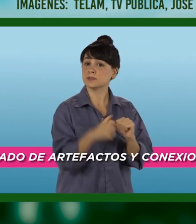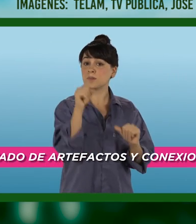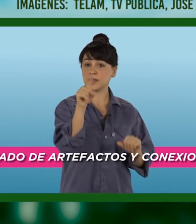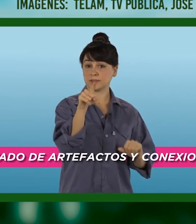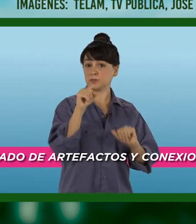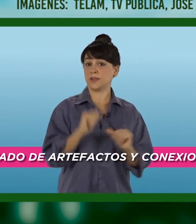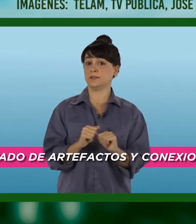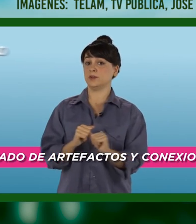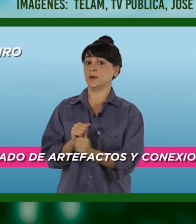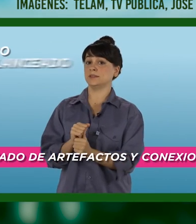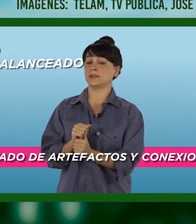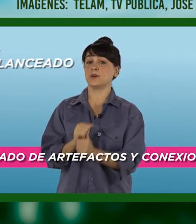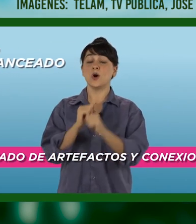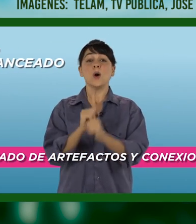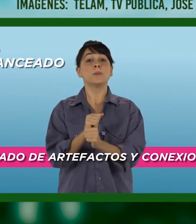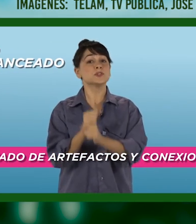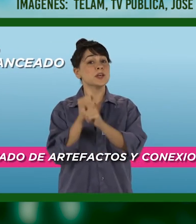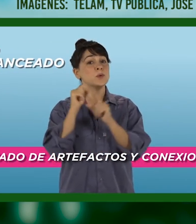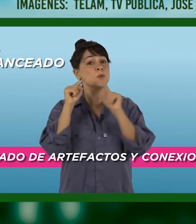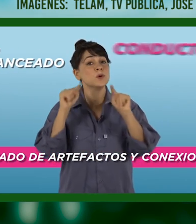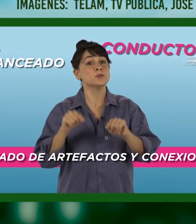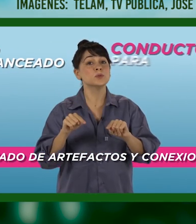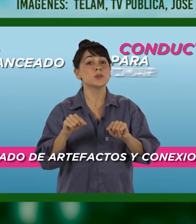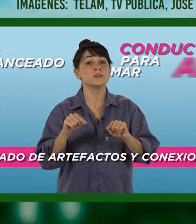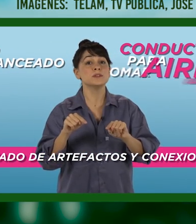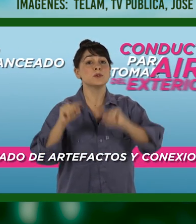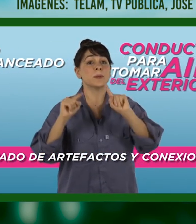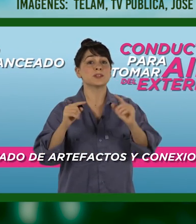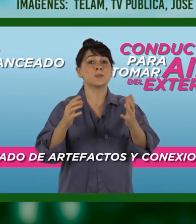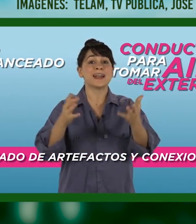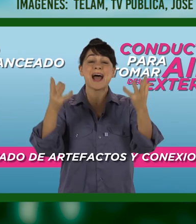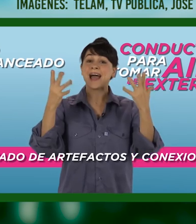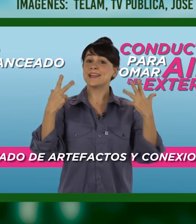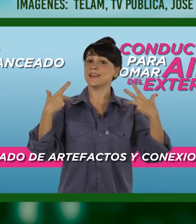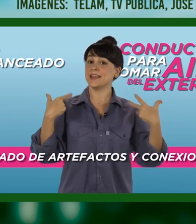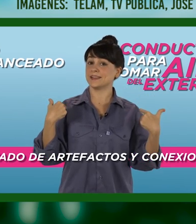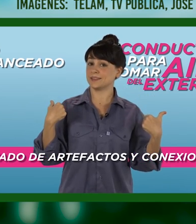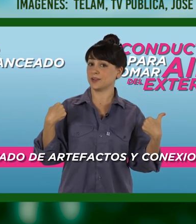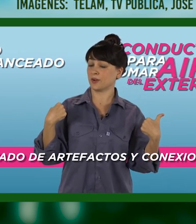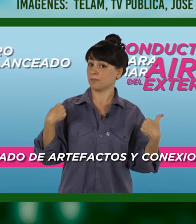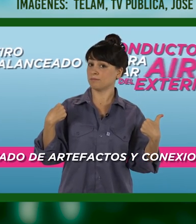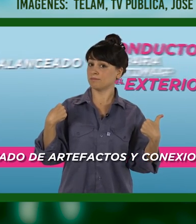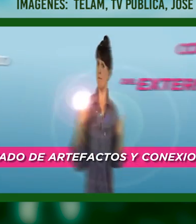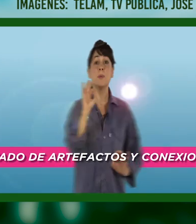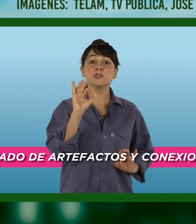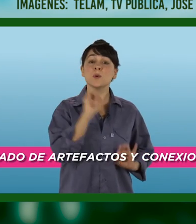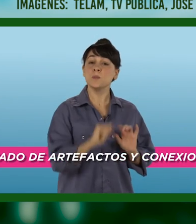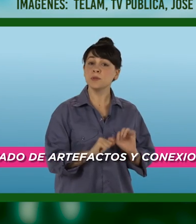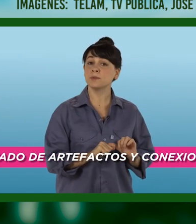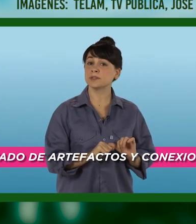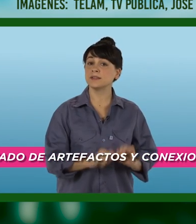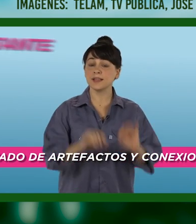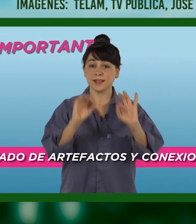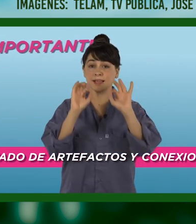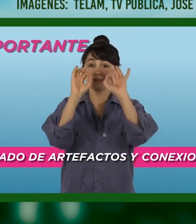permitir desembolsar ese dinero en el fideicomiso, que hoy incluso tiene hasta superávit, y que va